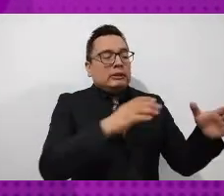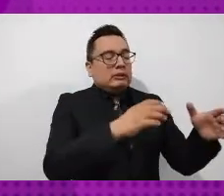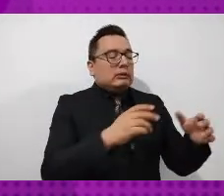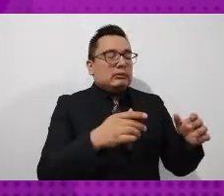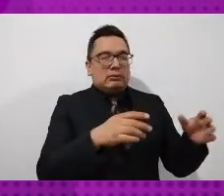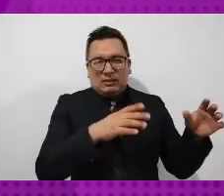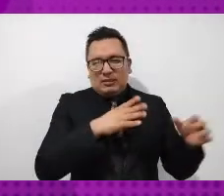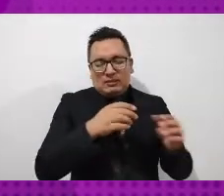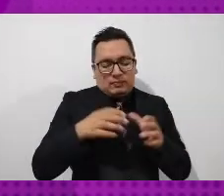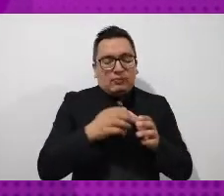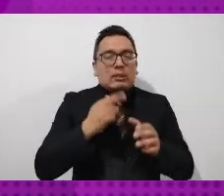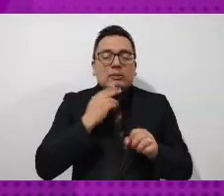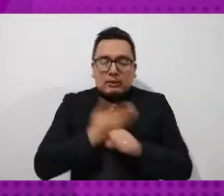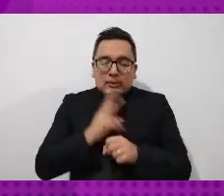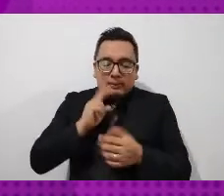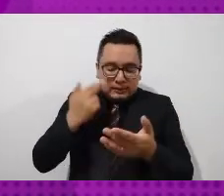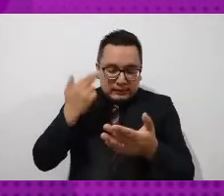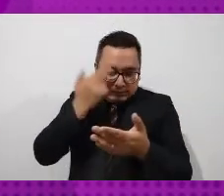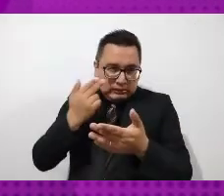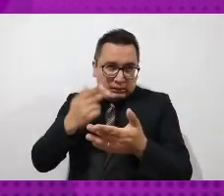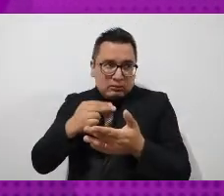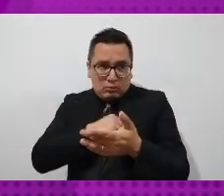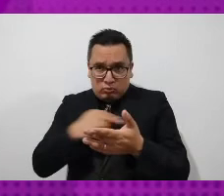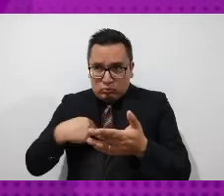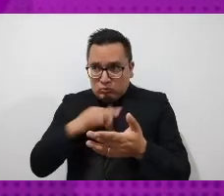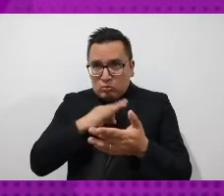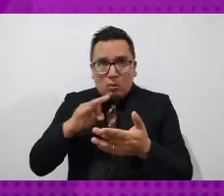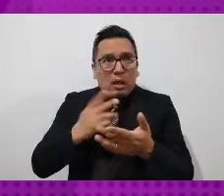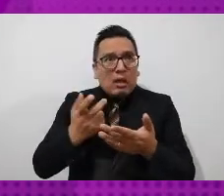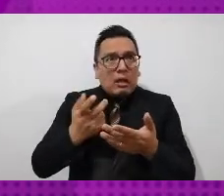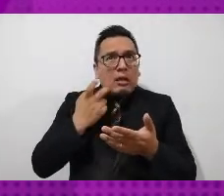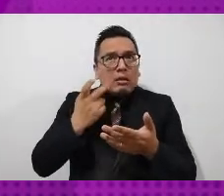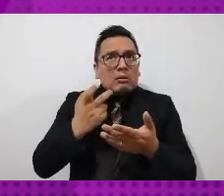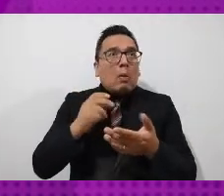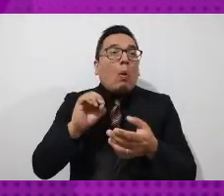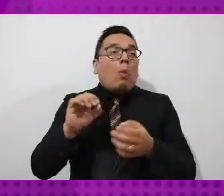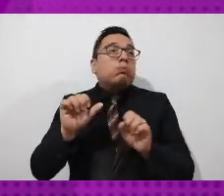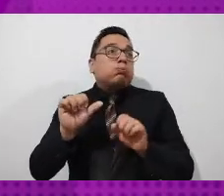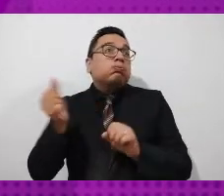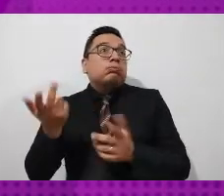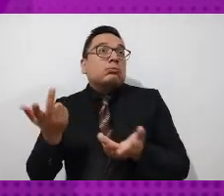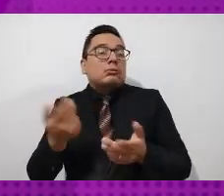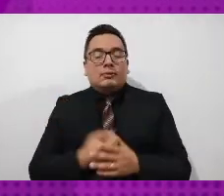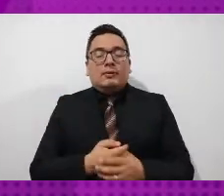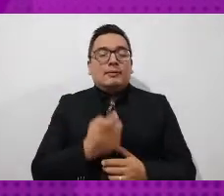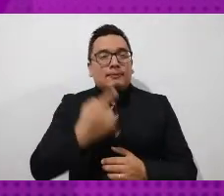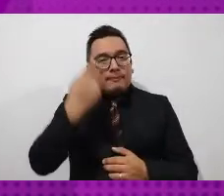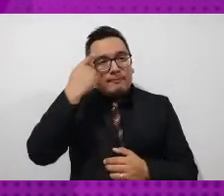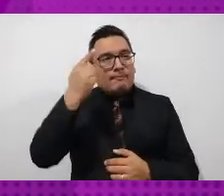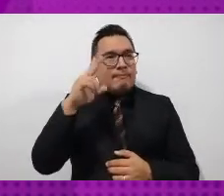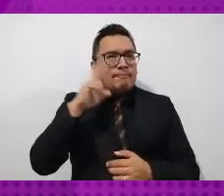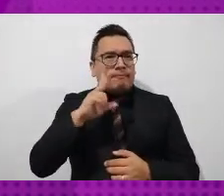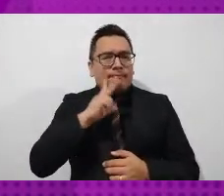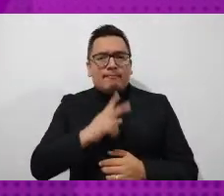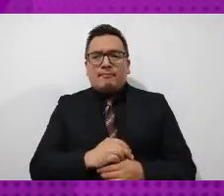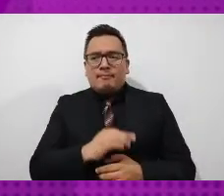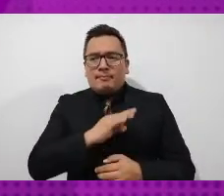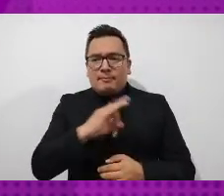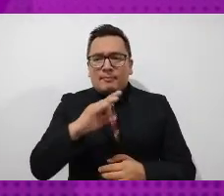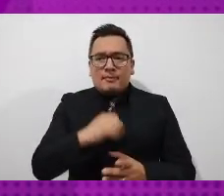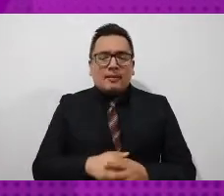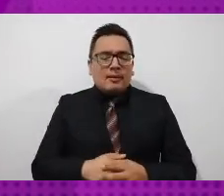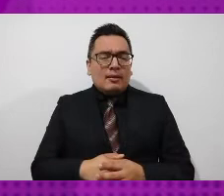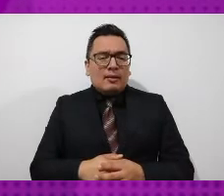sea procedente la ley que ustedes están proponiendo para poder tener la